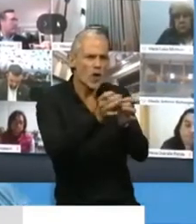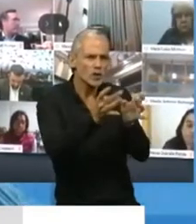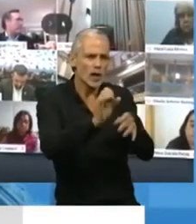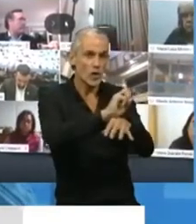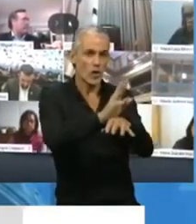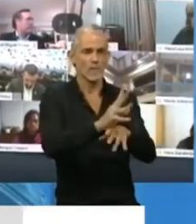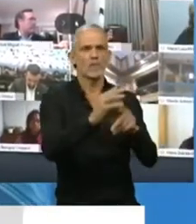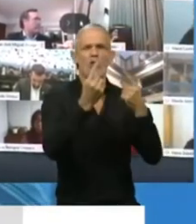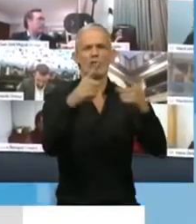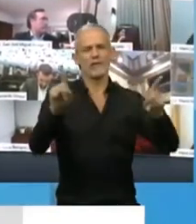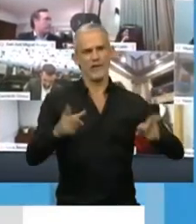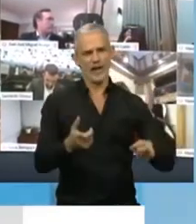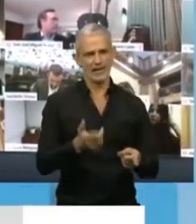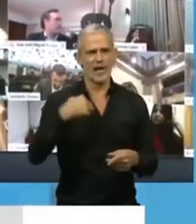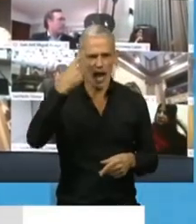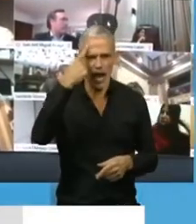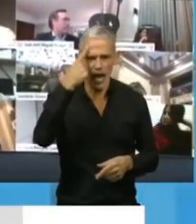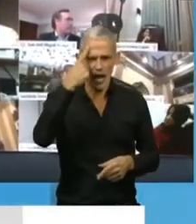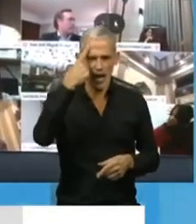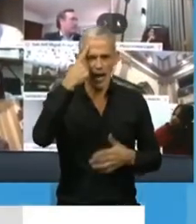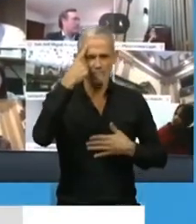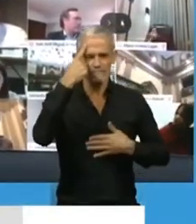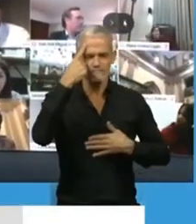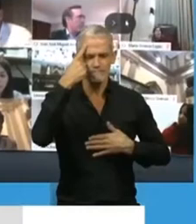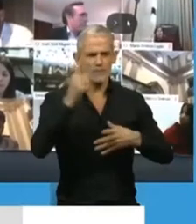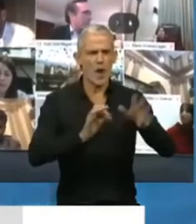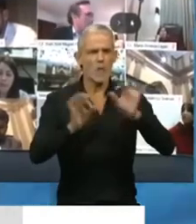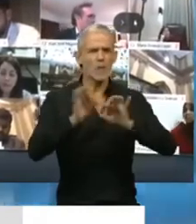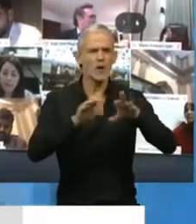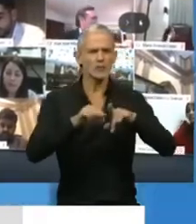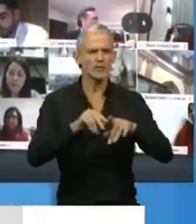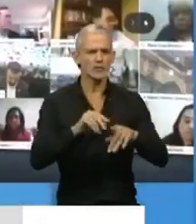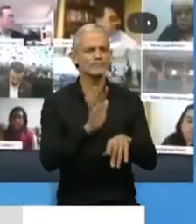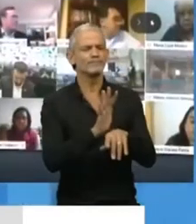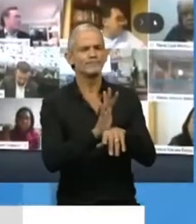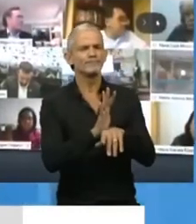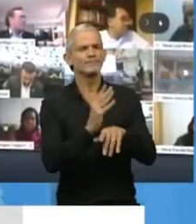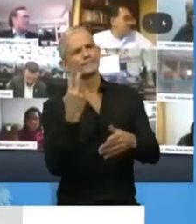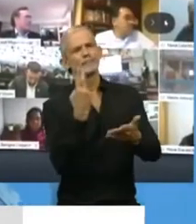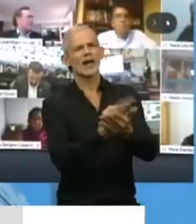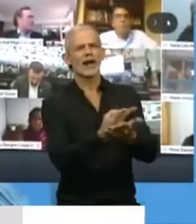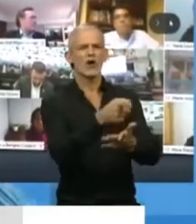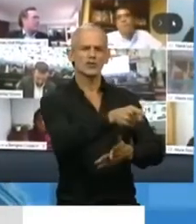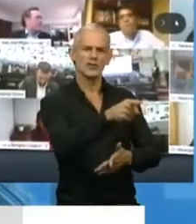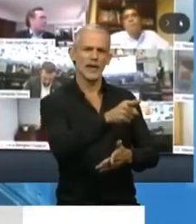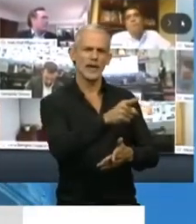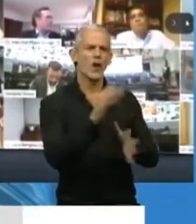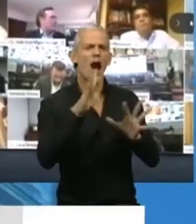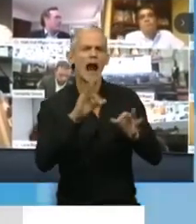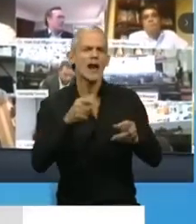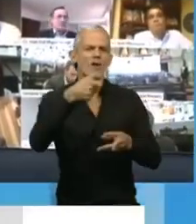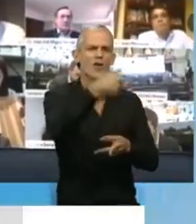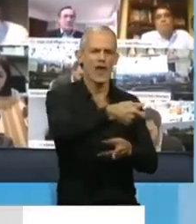diferente. Pensamos que la posibilidad de un reconocimiento, de una retribución, era un